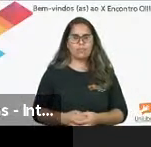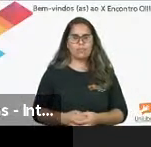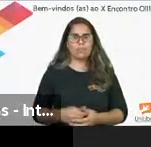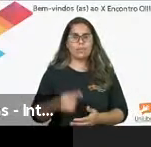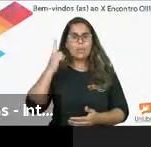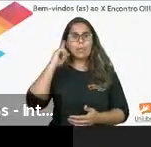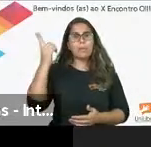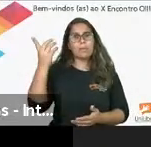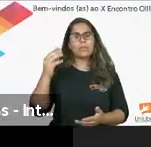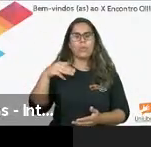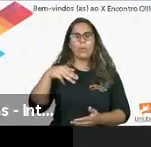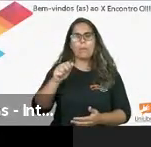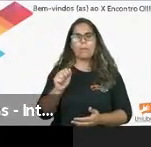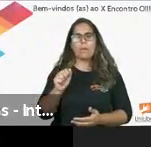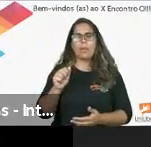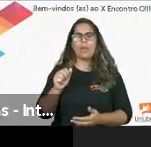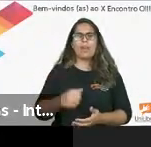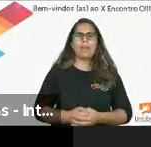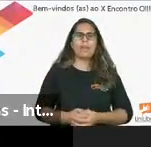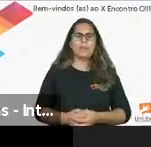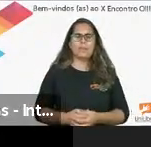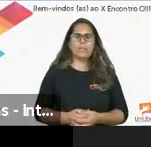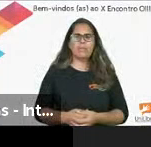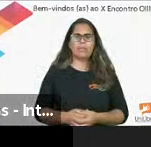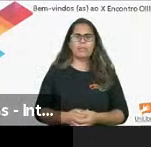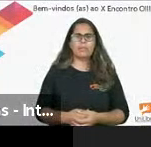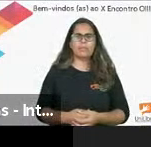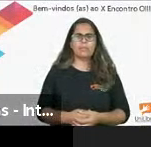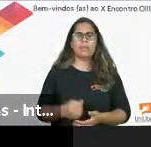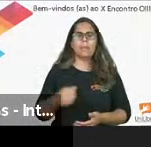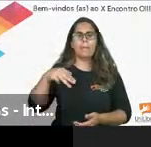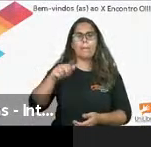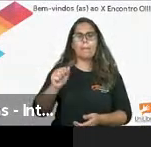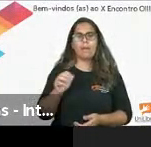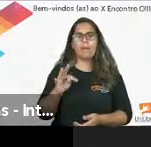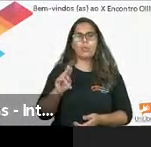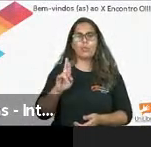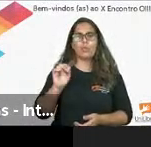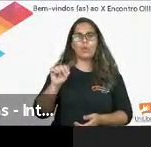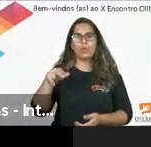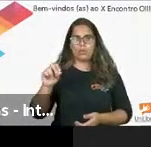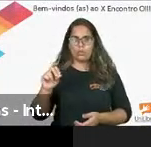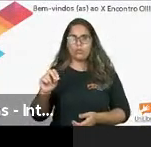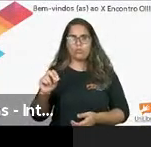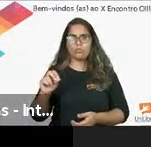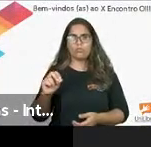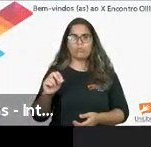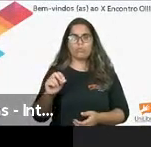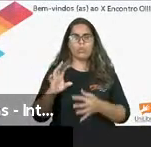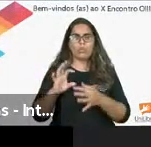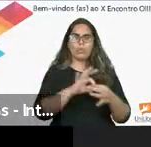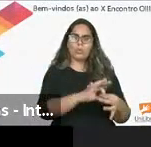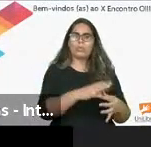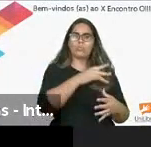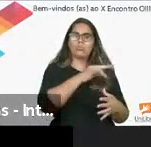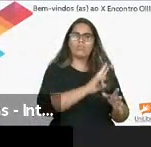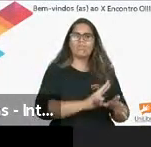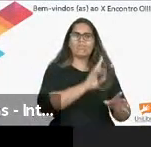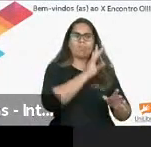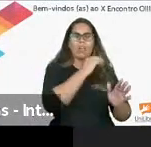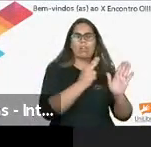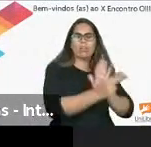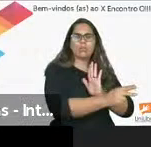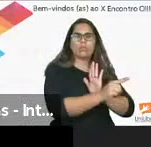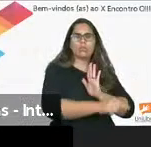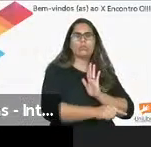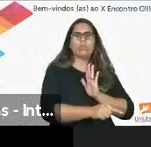en su habla, dice transformación estructural, en su discurso, educación igual transformación estructural en la